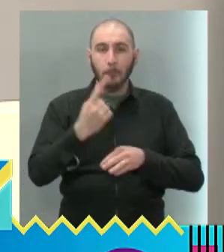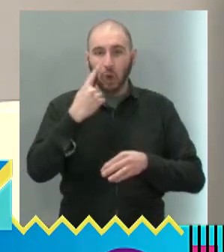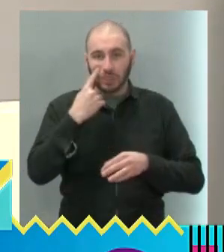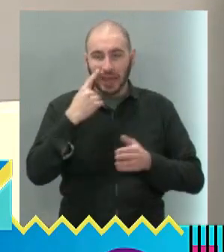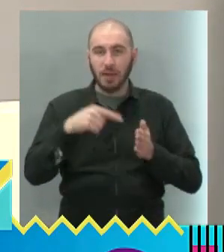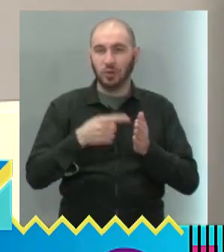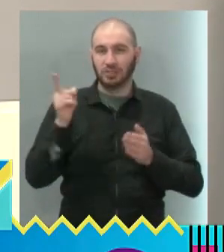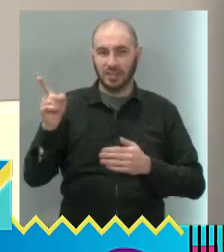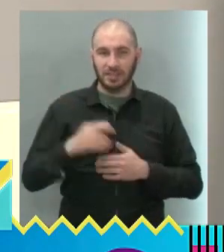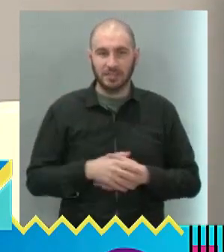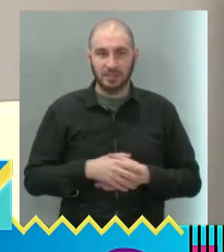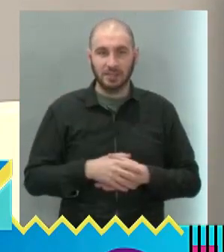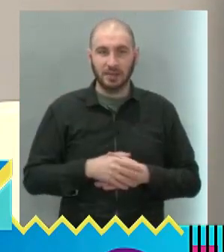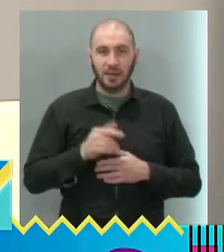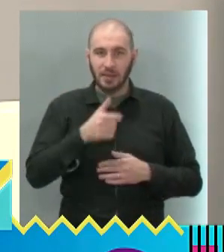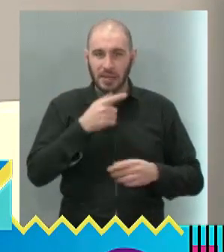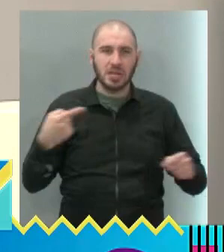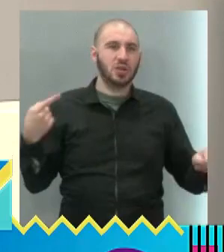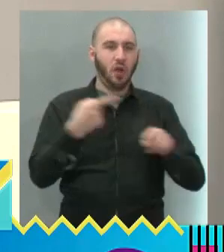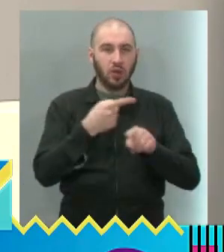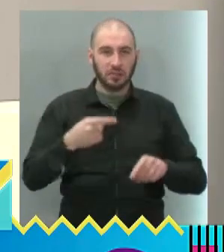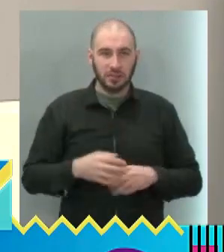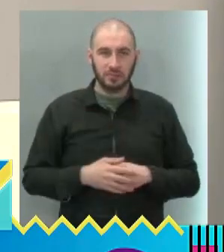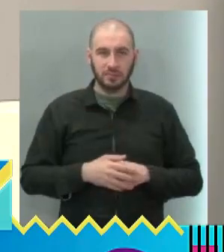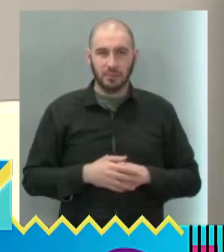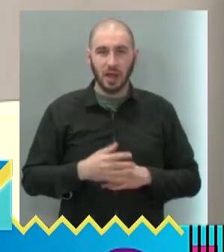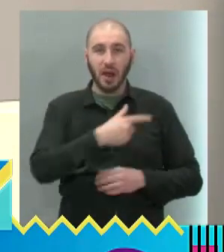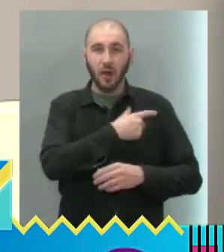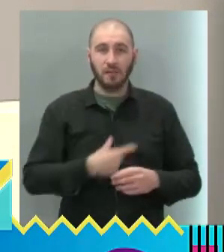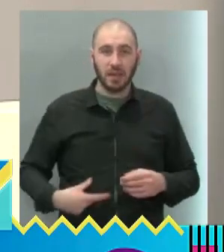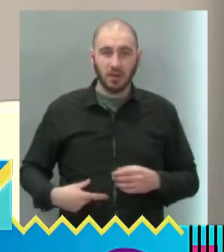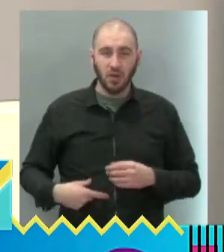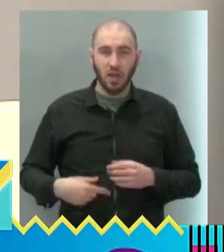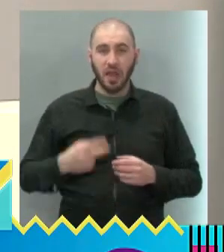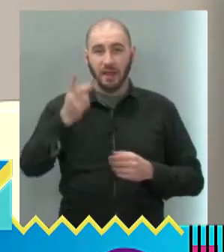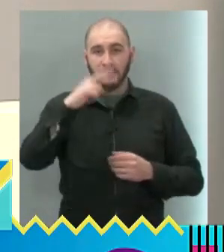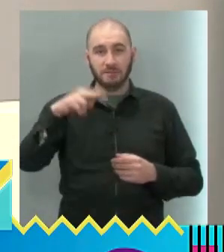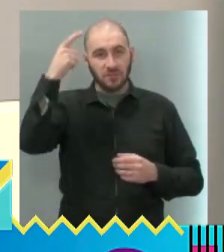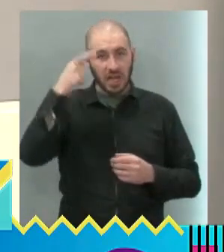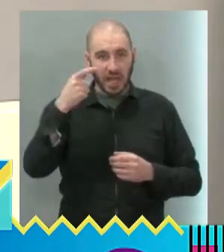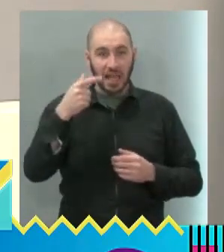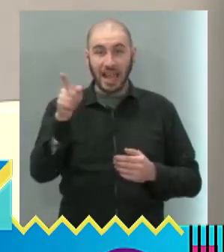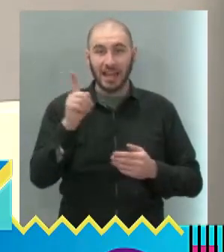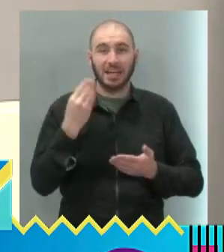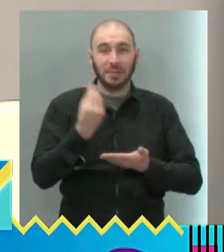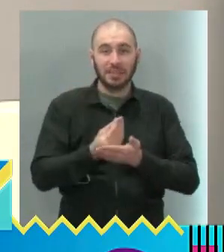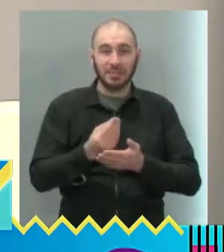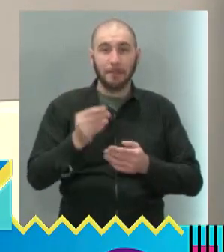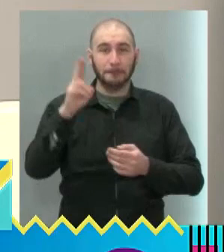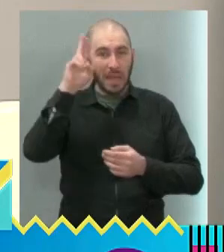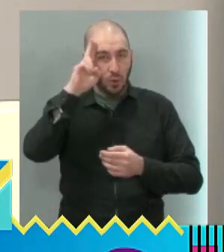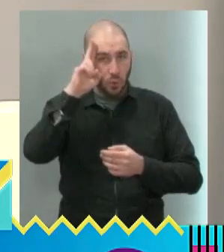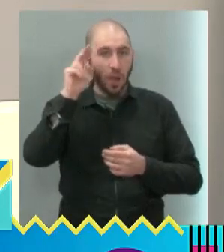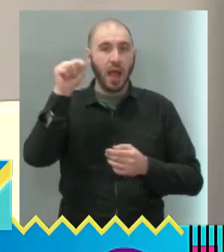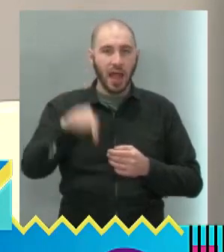de Buenos Aires y le hace un golpe a el gobierno del virrey, que es el representante del Perú.